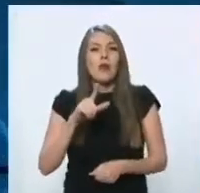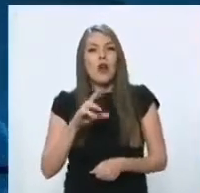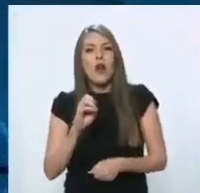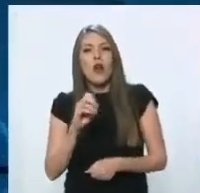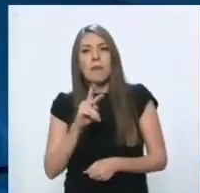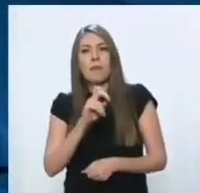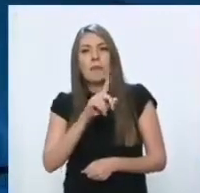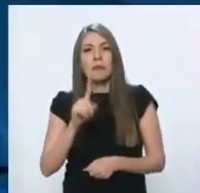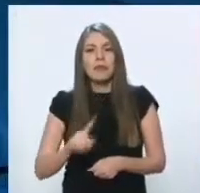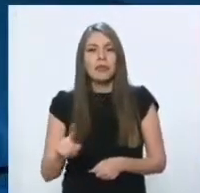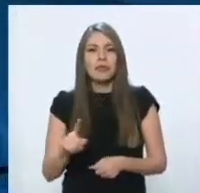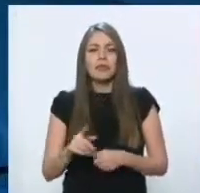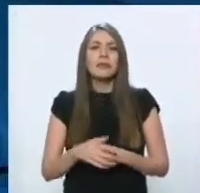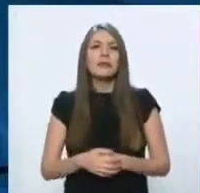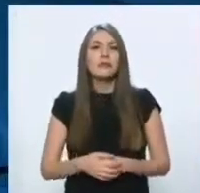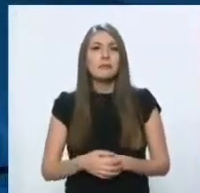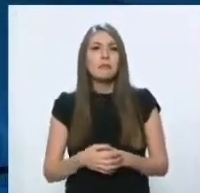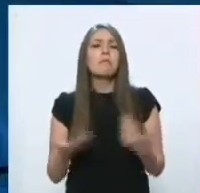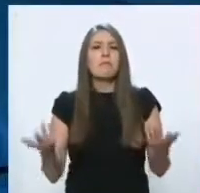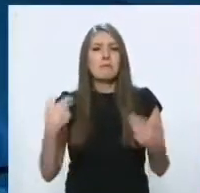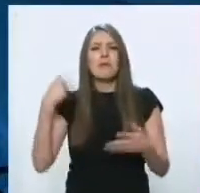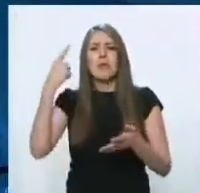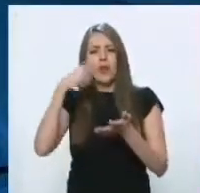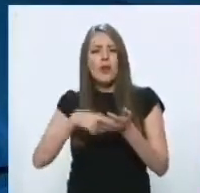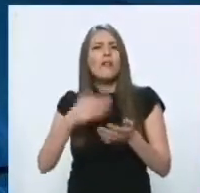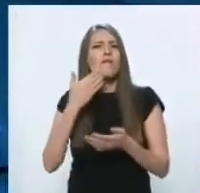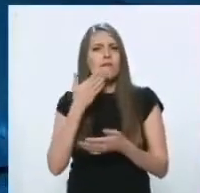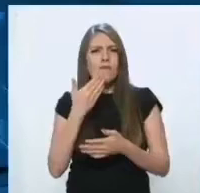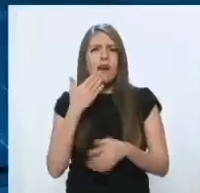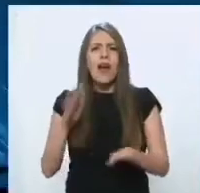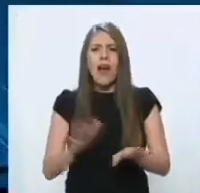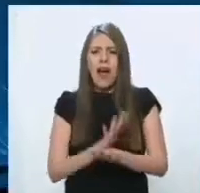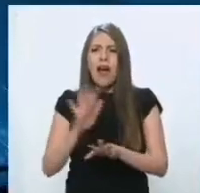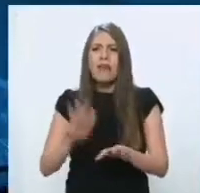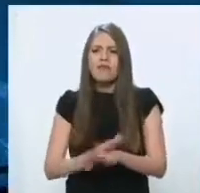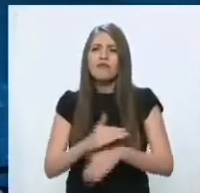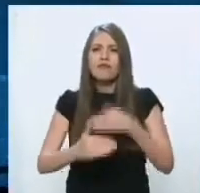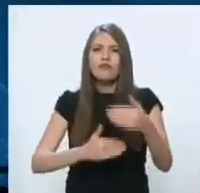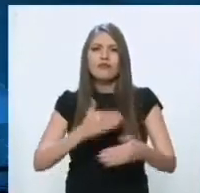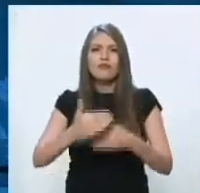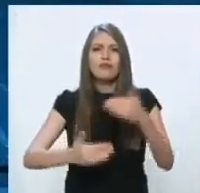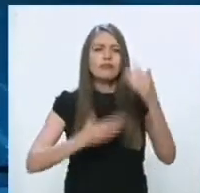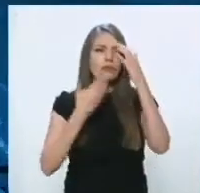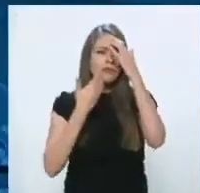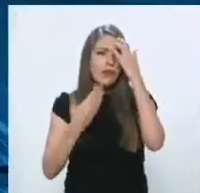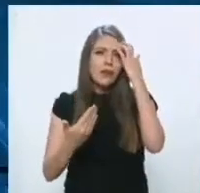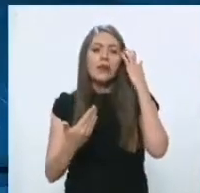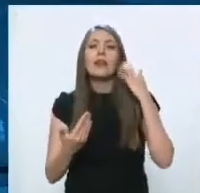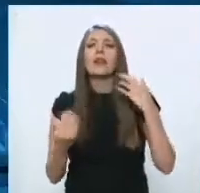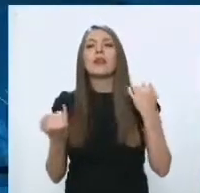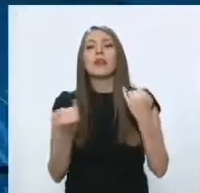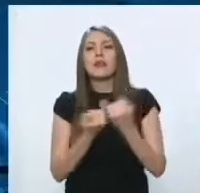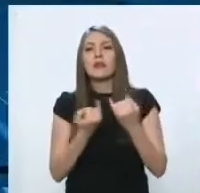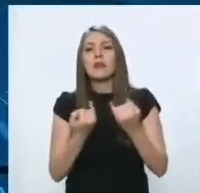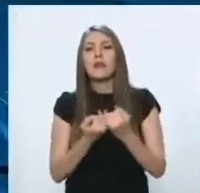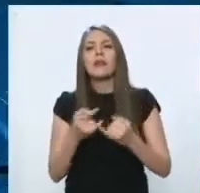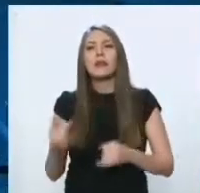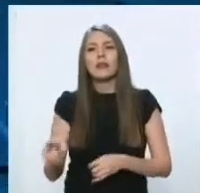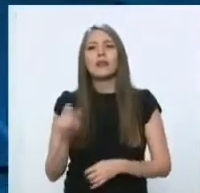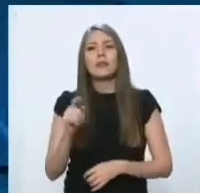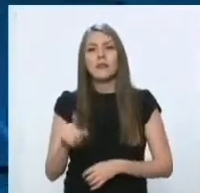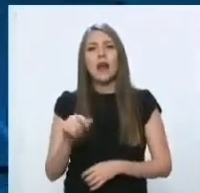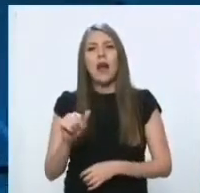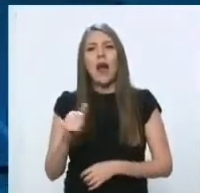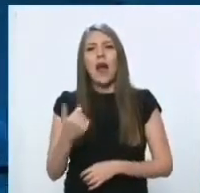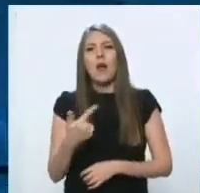importantes. También me parece muy bien que Sergio Aguayo se convierta un poco en el abogado del diablo. Y no es que